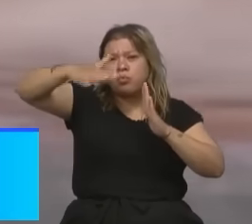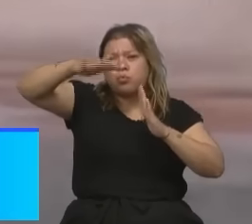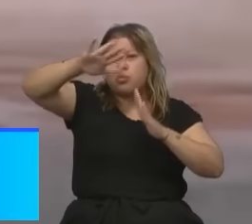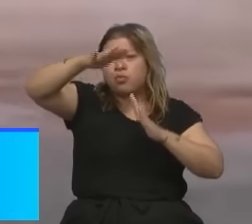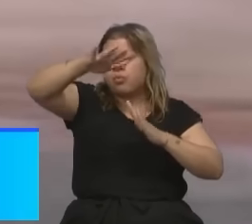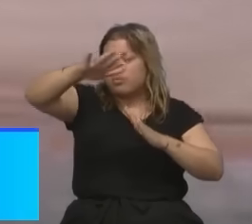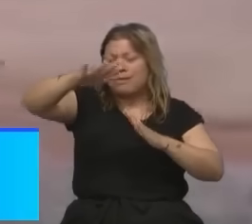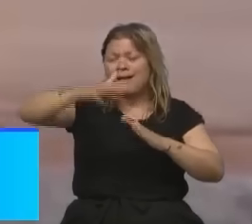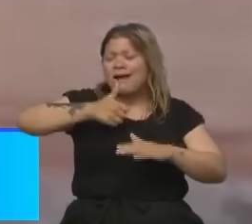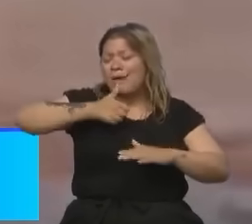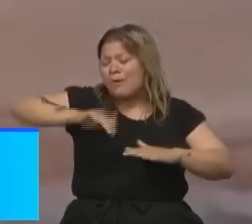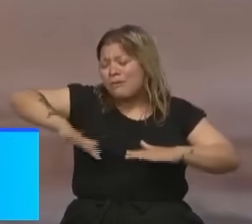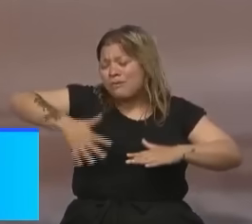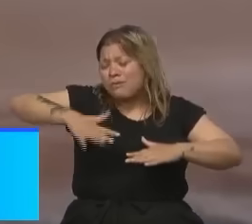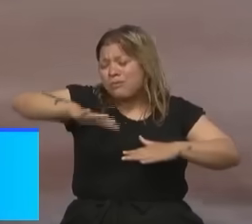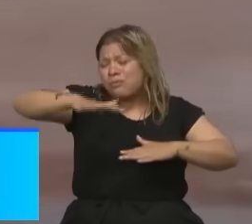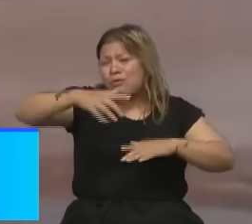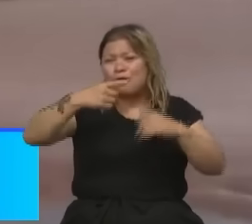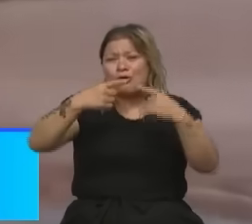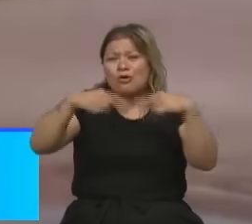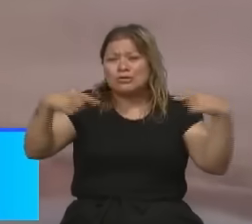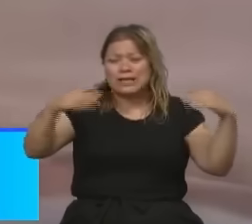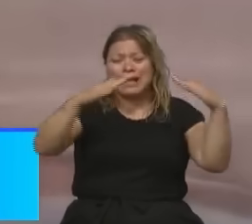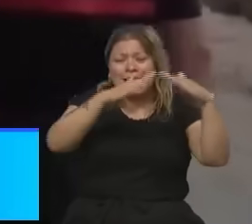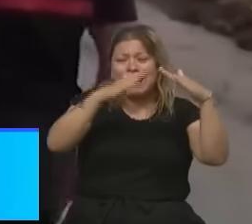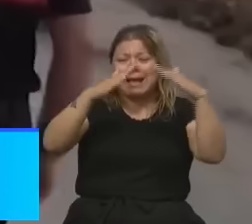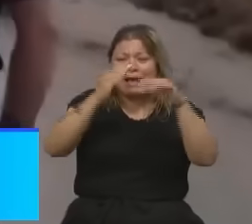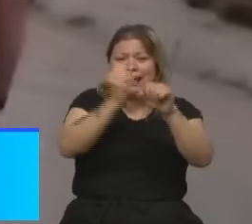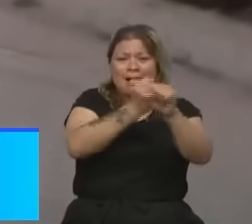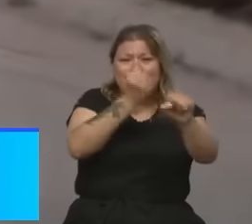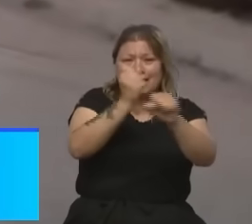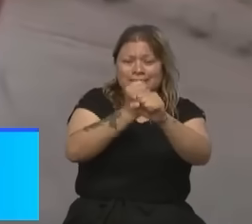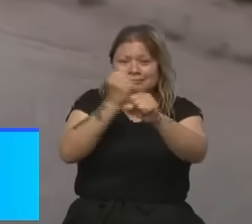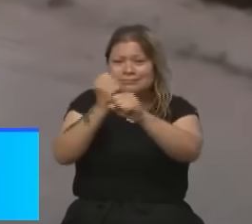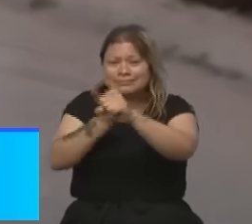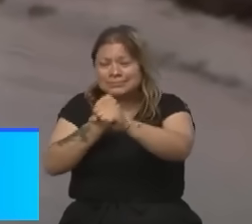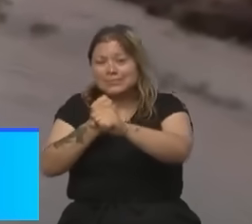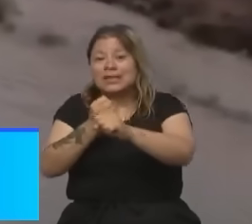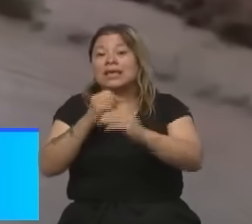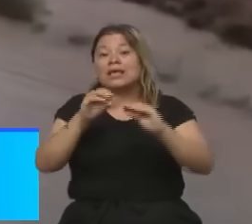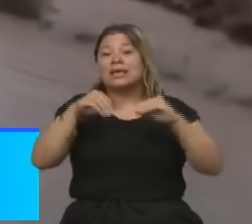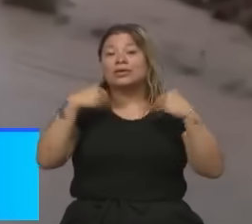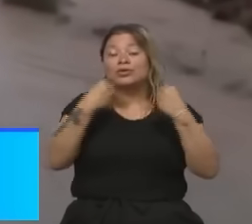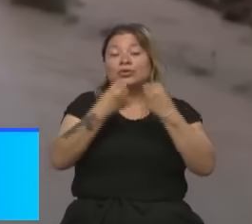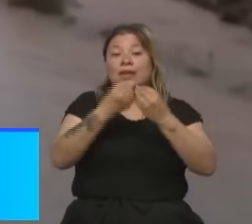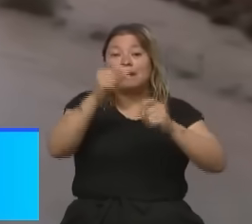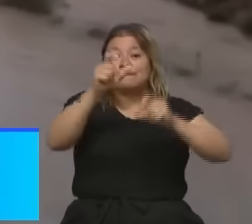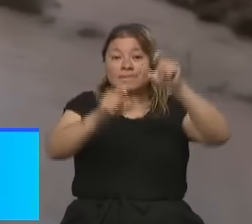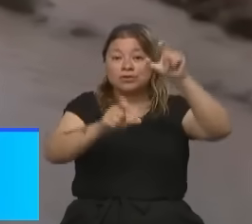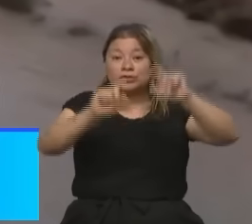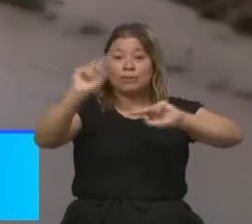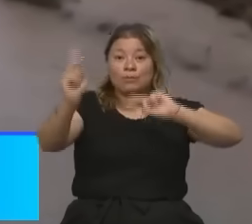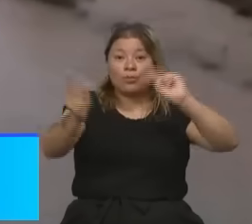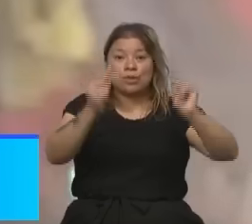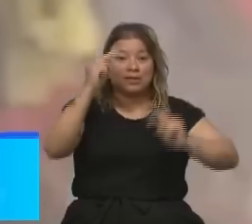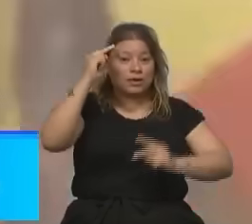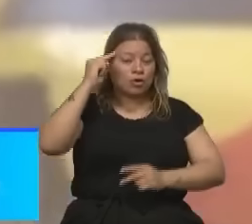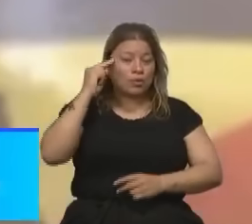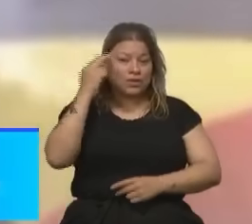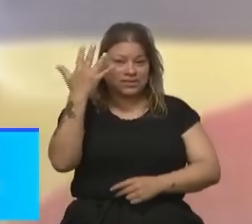a su paso, provocando destrucción y al menos 95 muertes. Esta es la